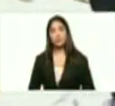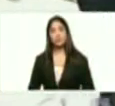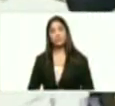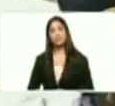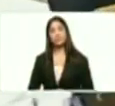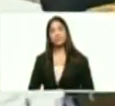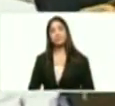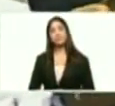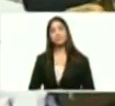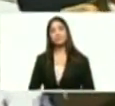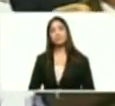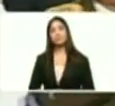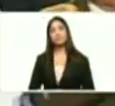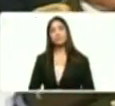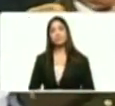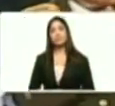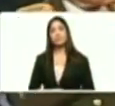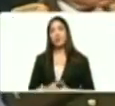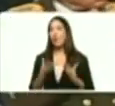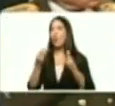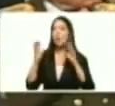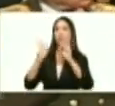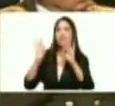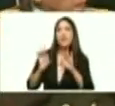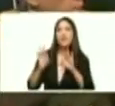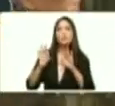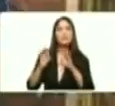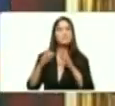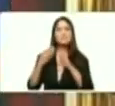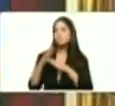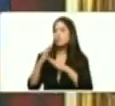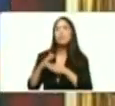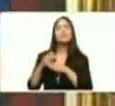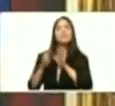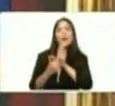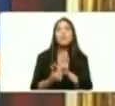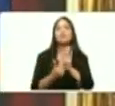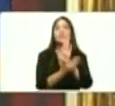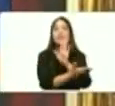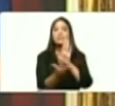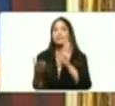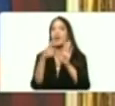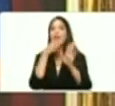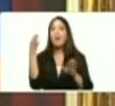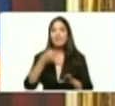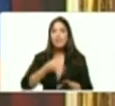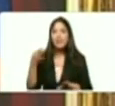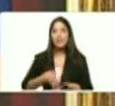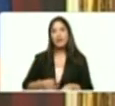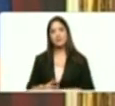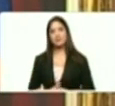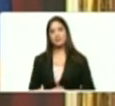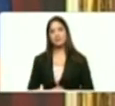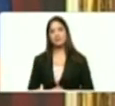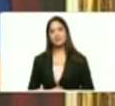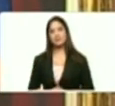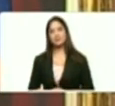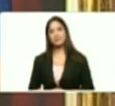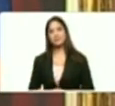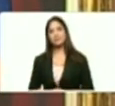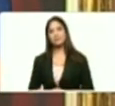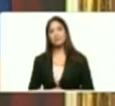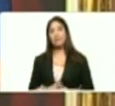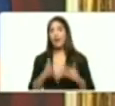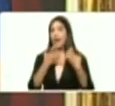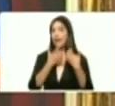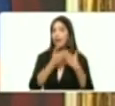no escatimar en medios, en formas, para llevar la verdad, para romper el veto, nos tienen, la